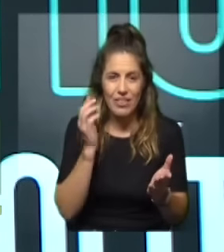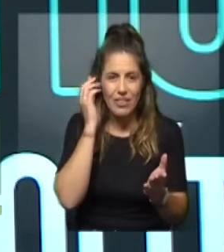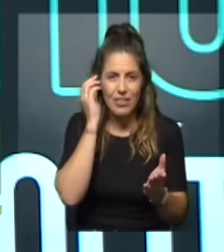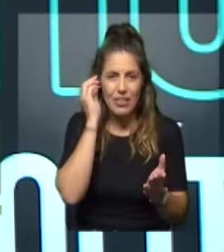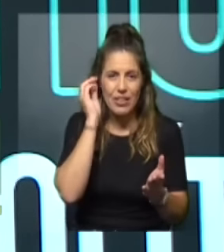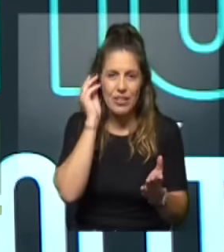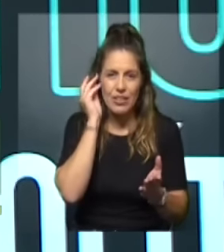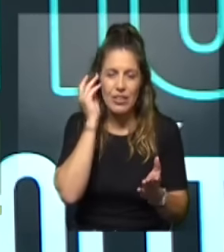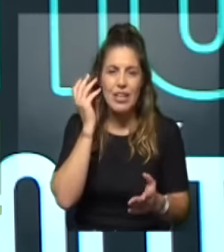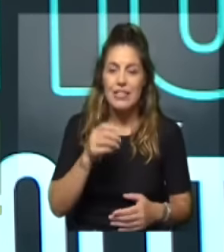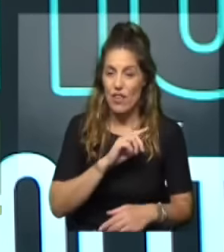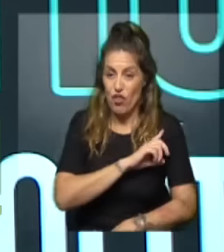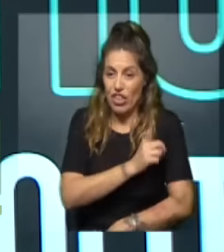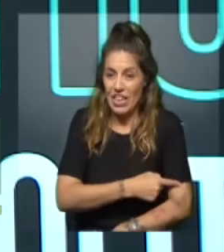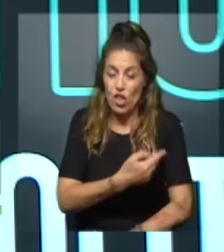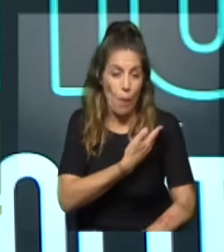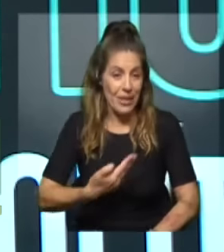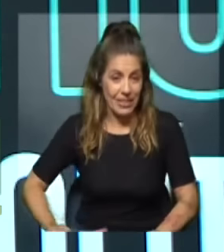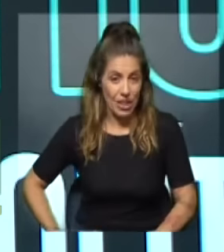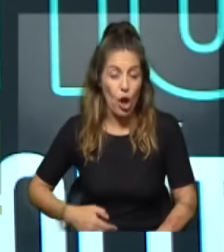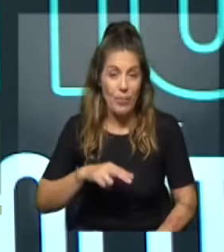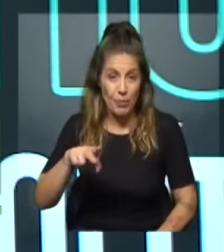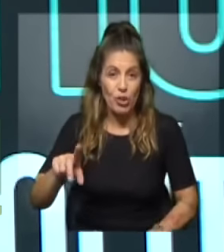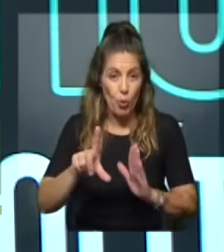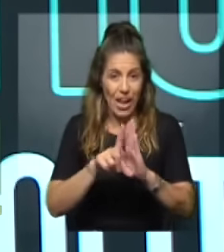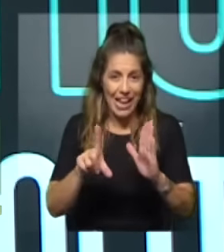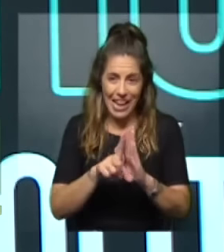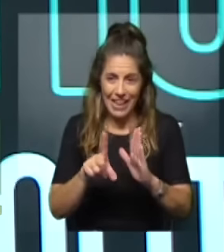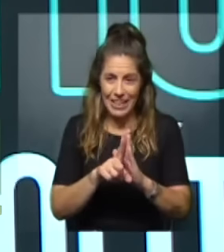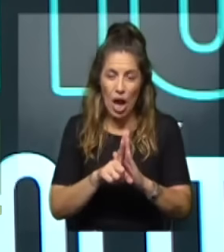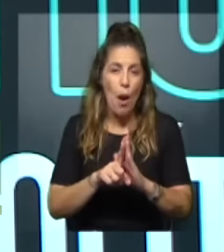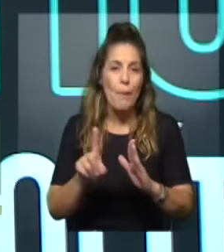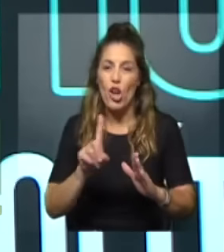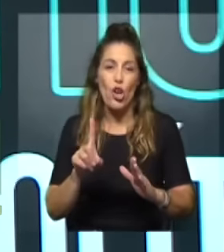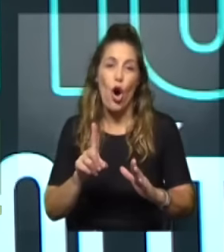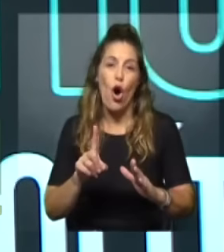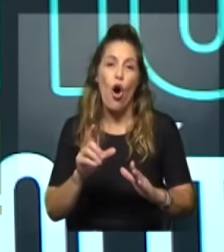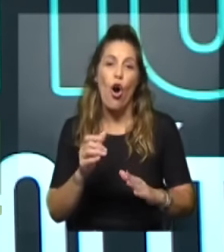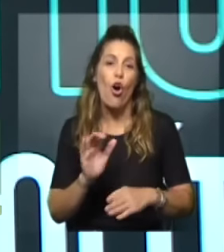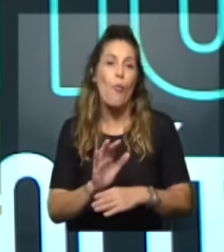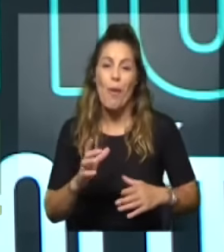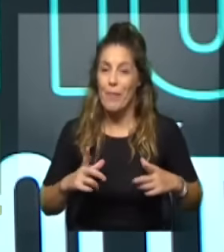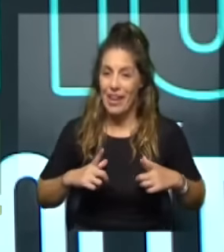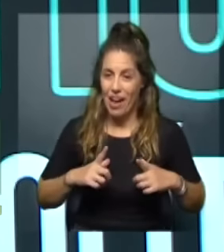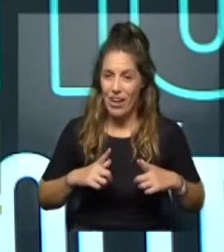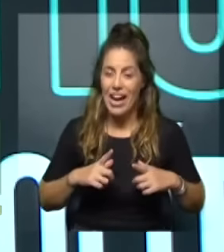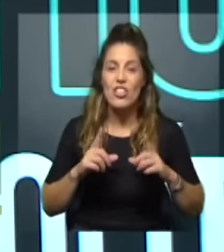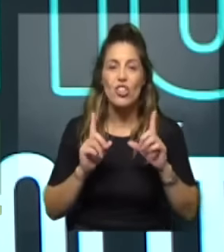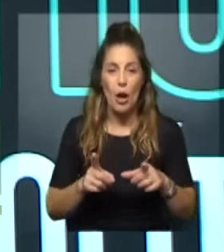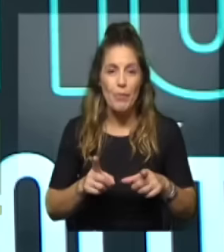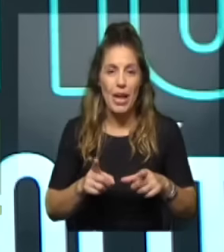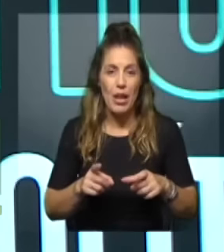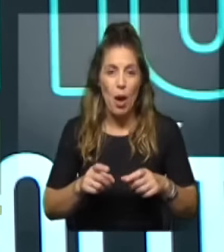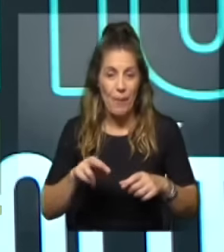fortaleció el presidente en el sentido de que se mantuvo la ley pero no con los guarismos que esperaba Entonces eso mantenía firme también en la